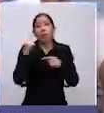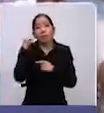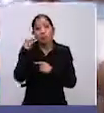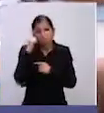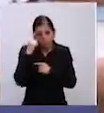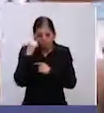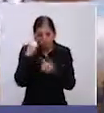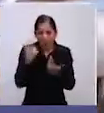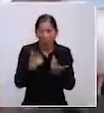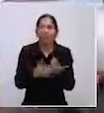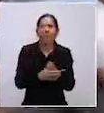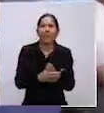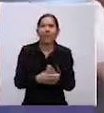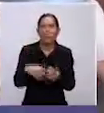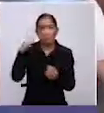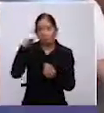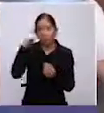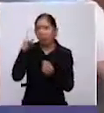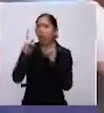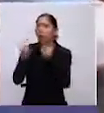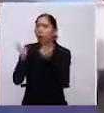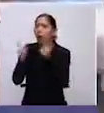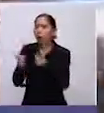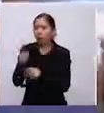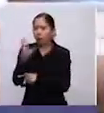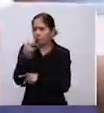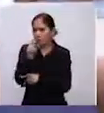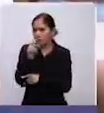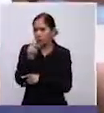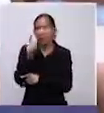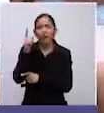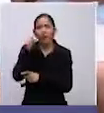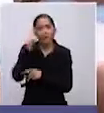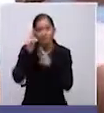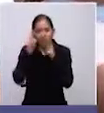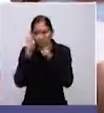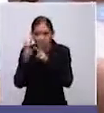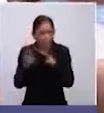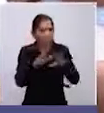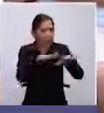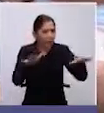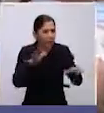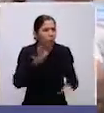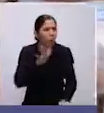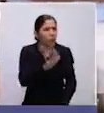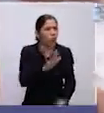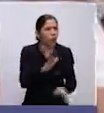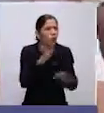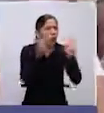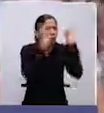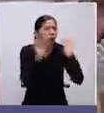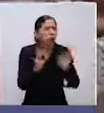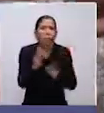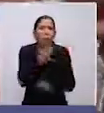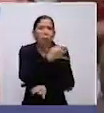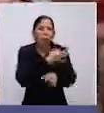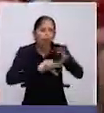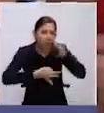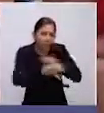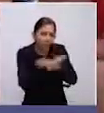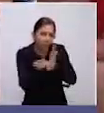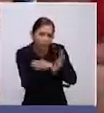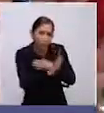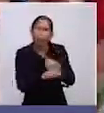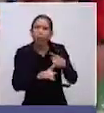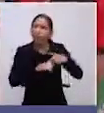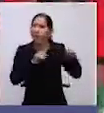lógica hegemónica y lograr más bien mirar a la niñez desde su pluralidad, desde su